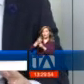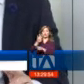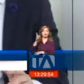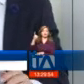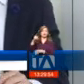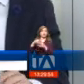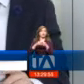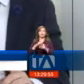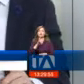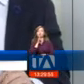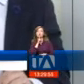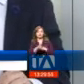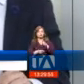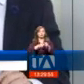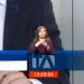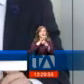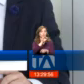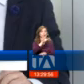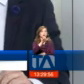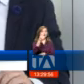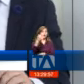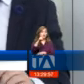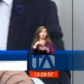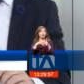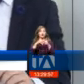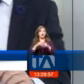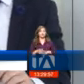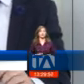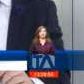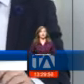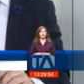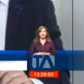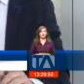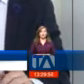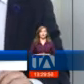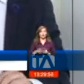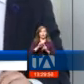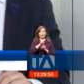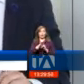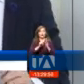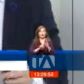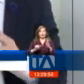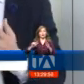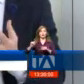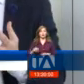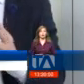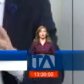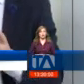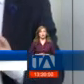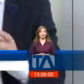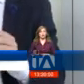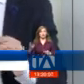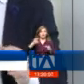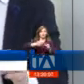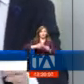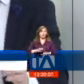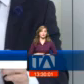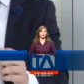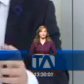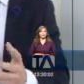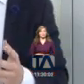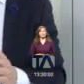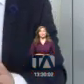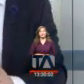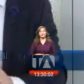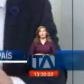dólares. Estados Unidos, 93 millones de dólares por cuánto el sistema financiero estuvo involucrado. O sea, pasó plata de